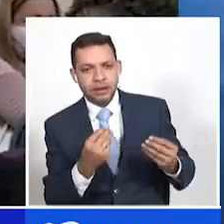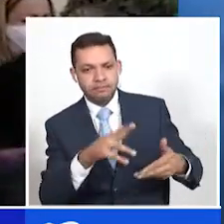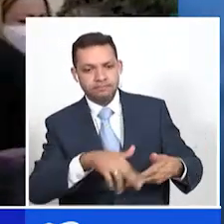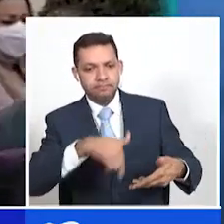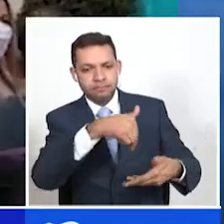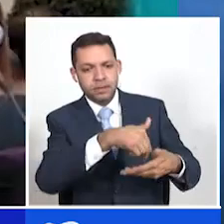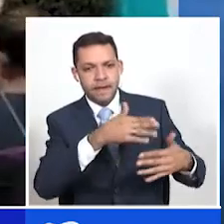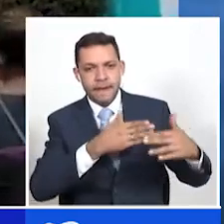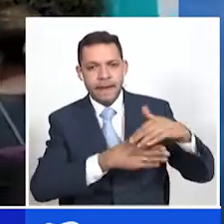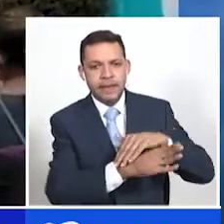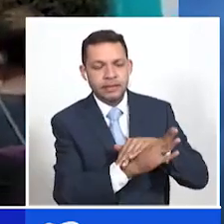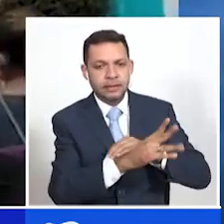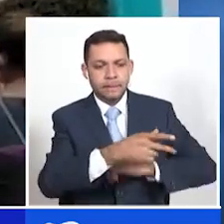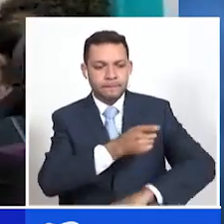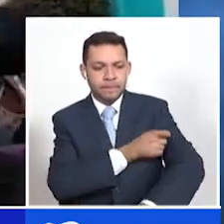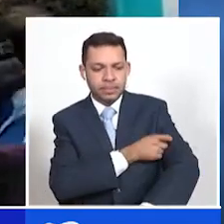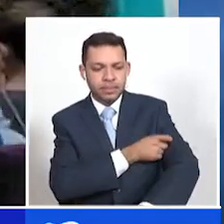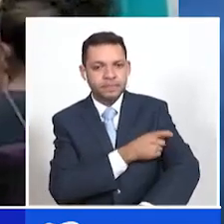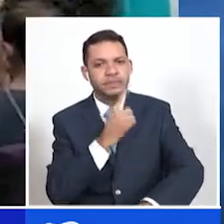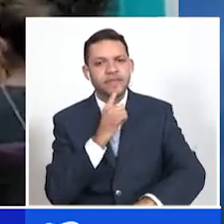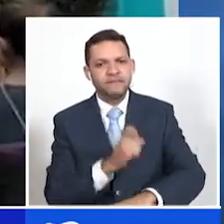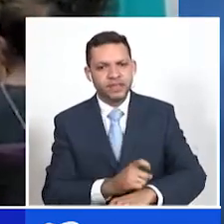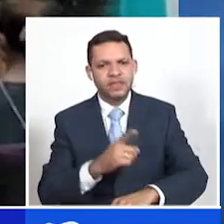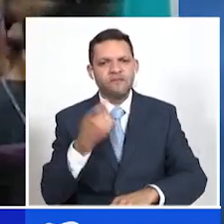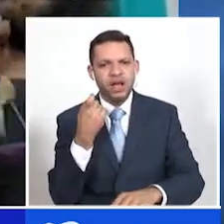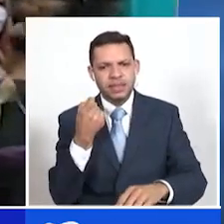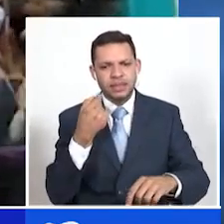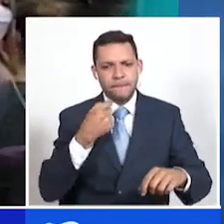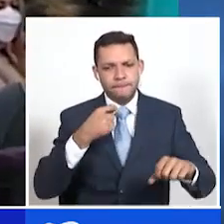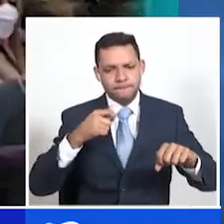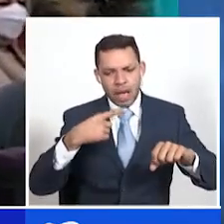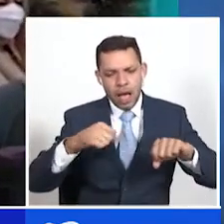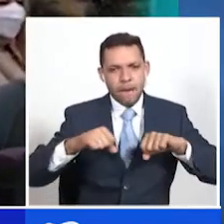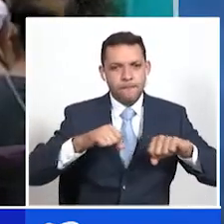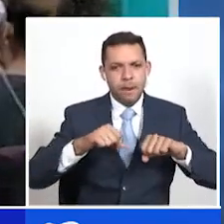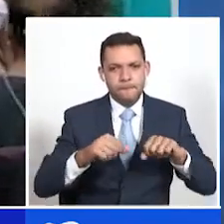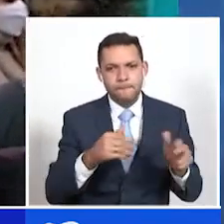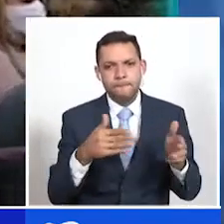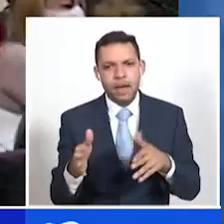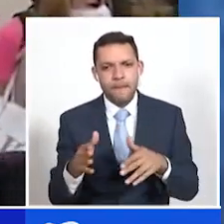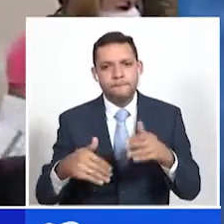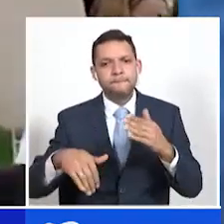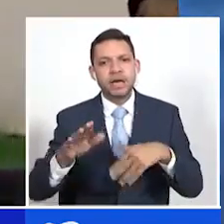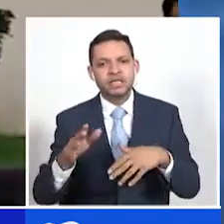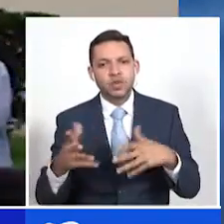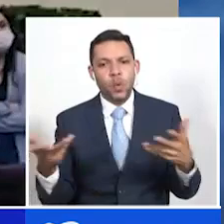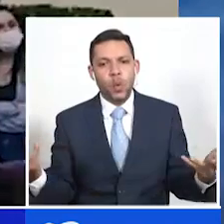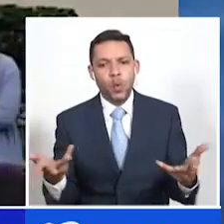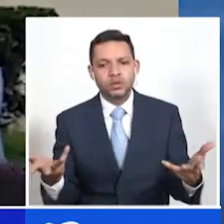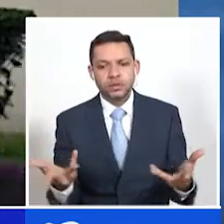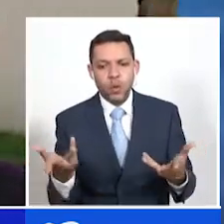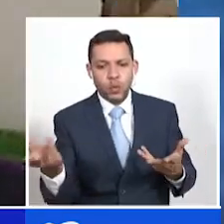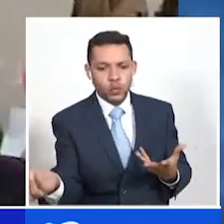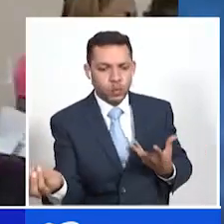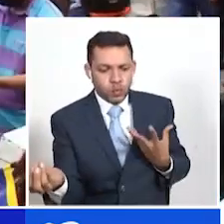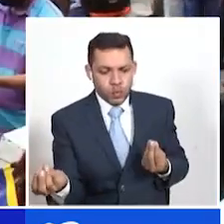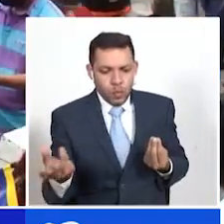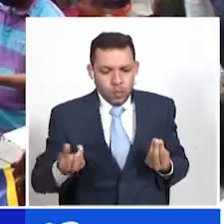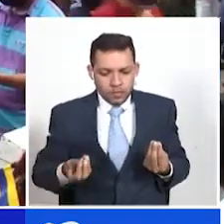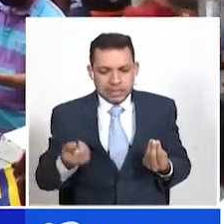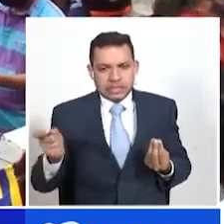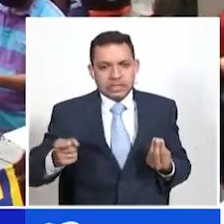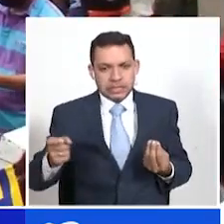para la vacuna, lo que quiere decir que definitivamente hace falta habilitar muchos más puntos de atención para vacunar a las